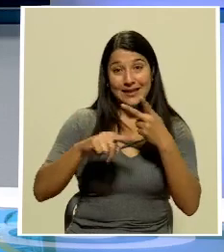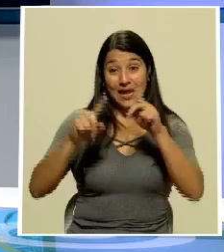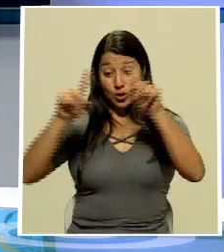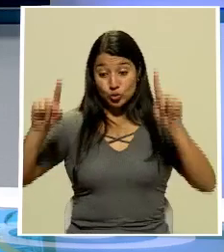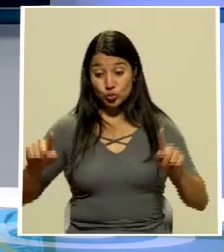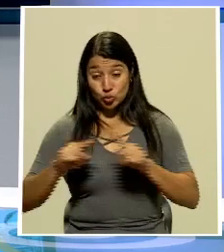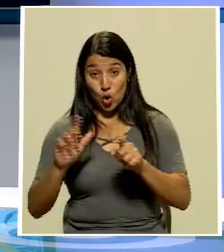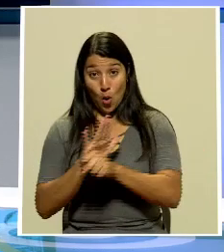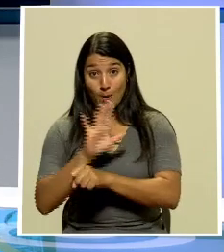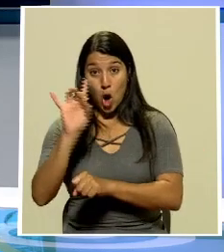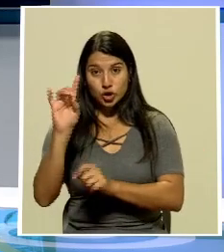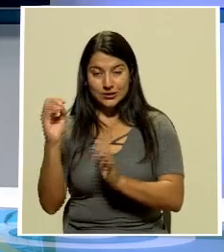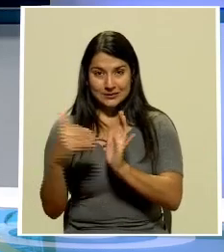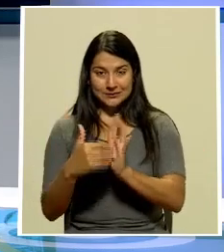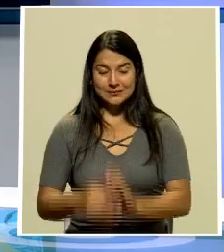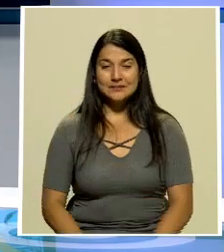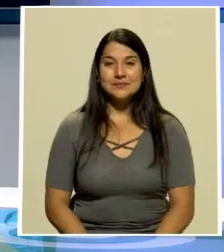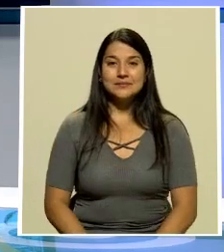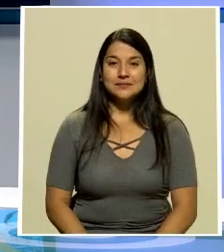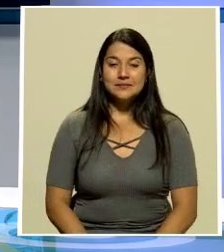entero 80.000.